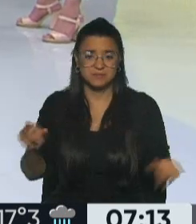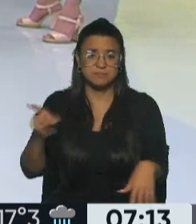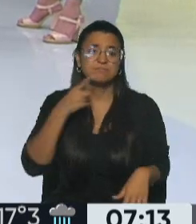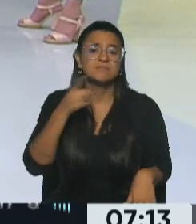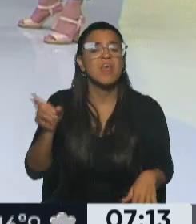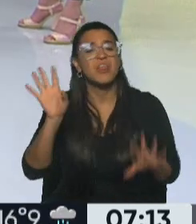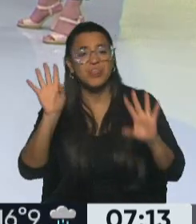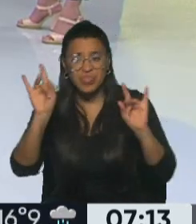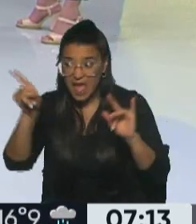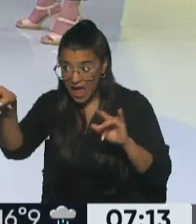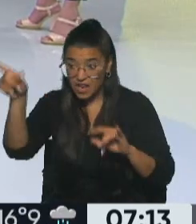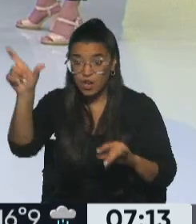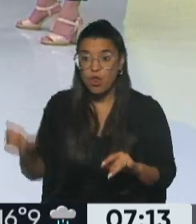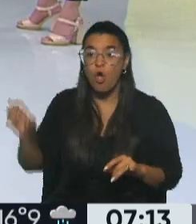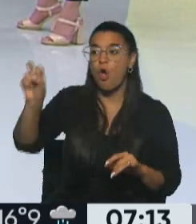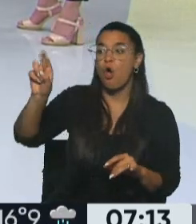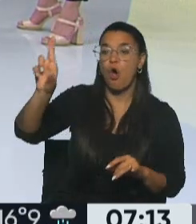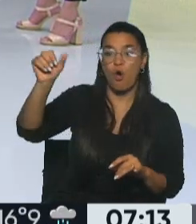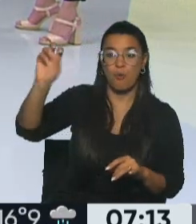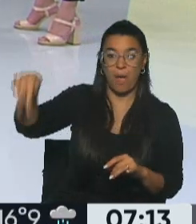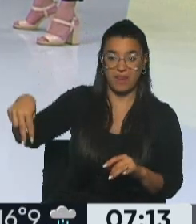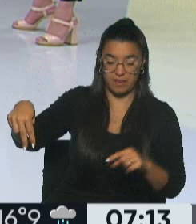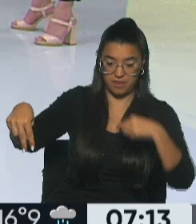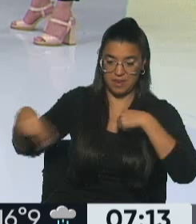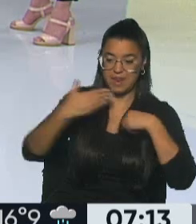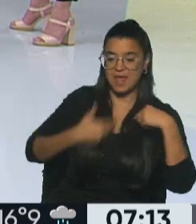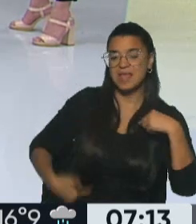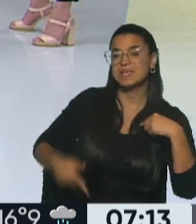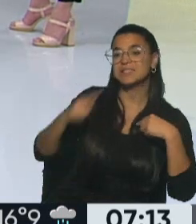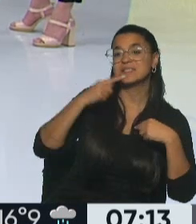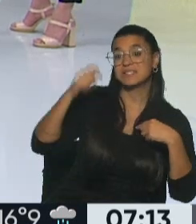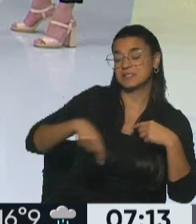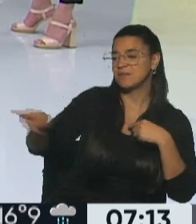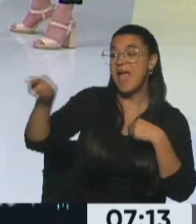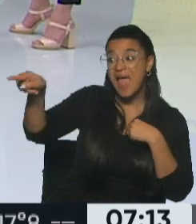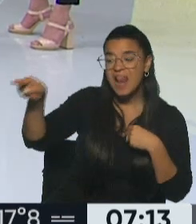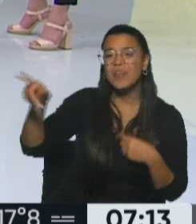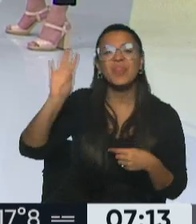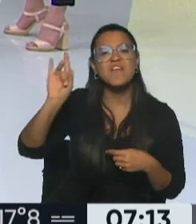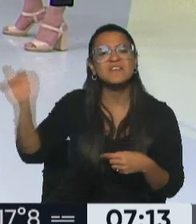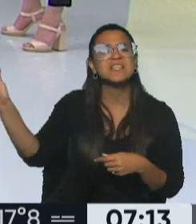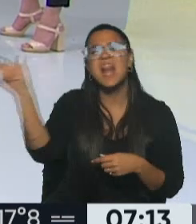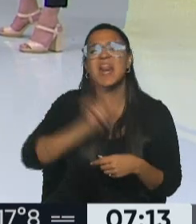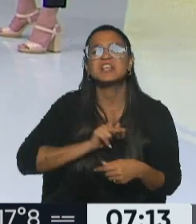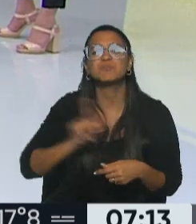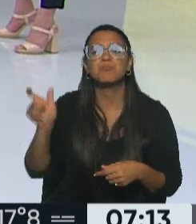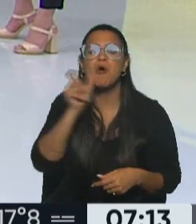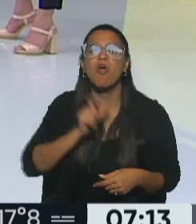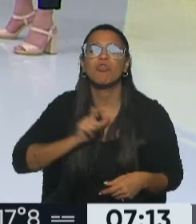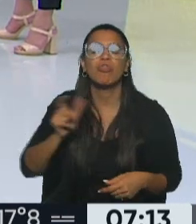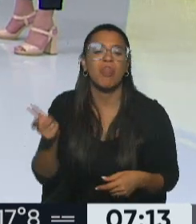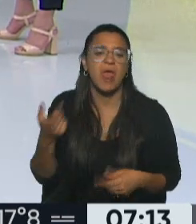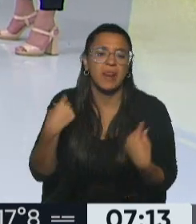le resultó difícil y ahí se refiere a Víctor orban lo que dice selenski le resultó difícil responder por qué no pudimos